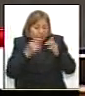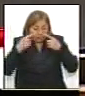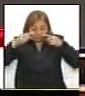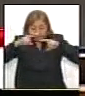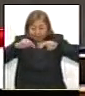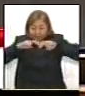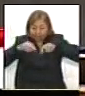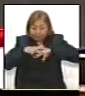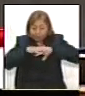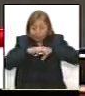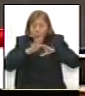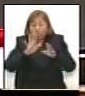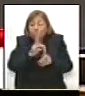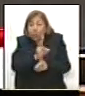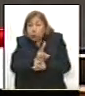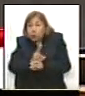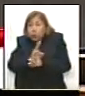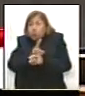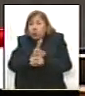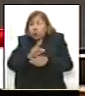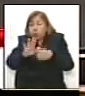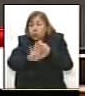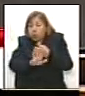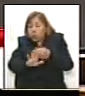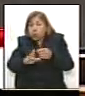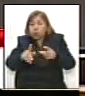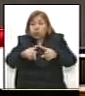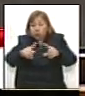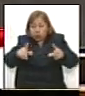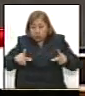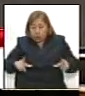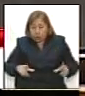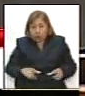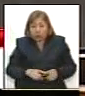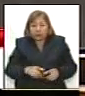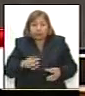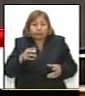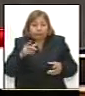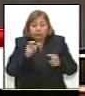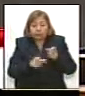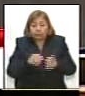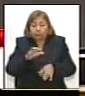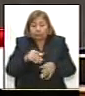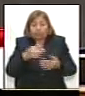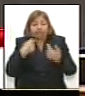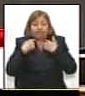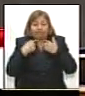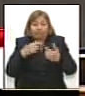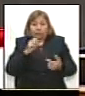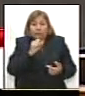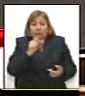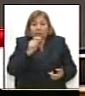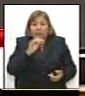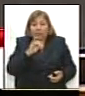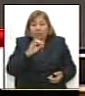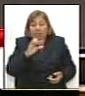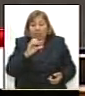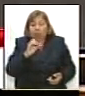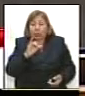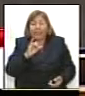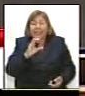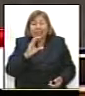investigación y protección y promoción del sitio paleontológico Cañón de los Perdidos, ubicado en el Distrito de Santiago, provincia de